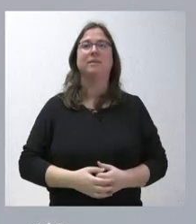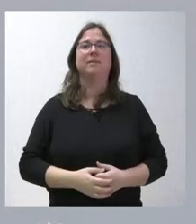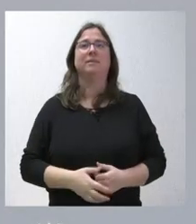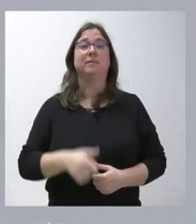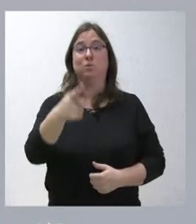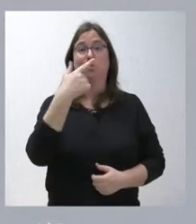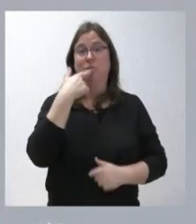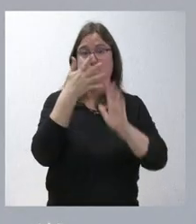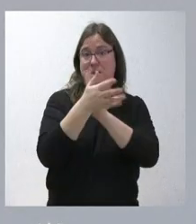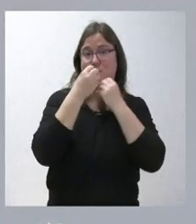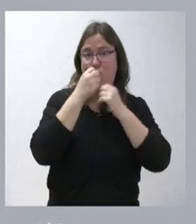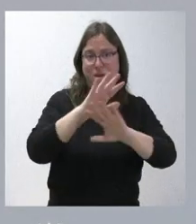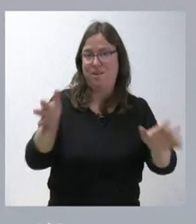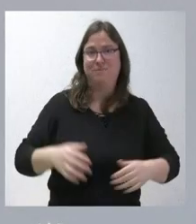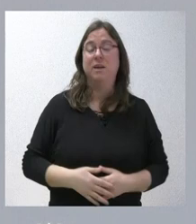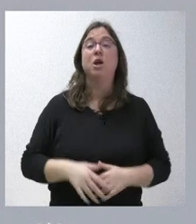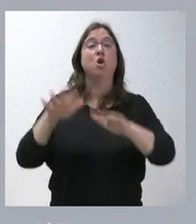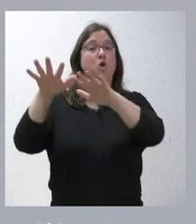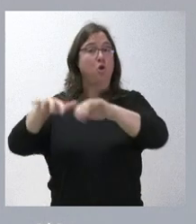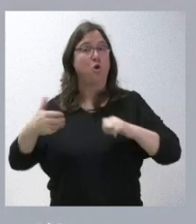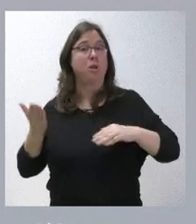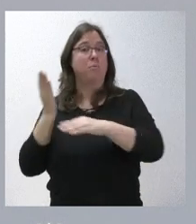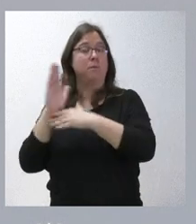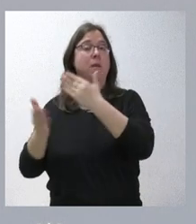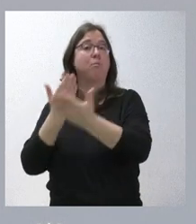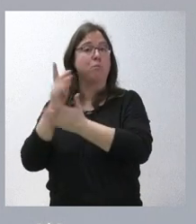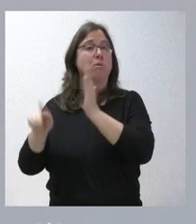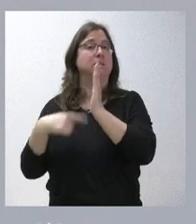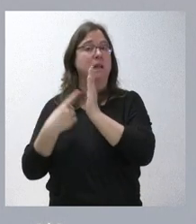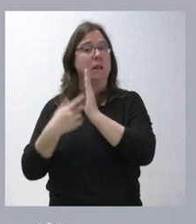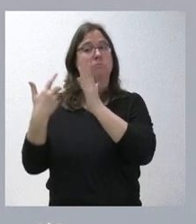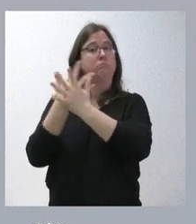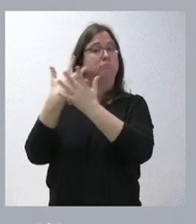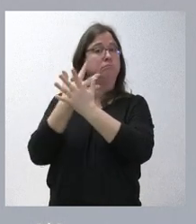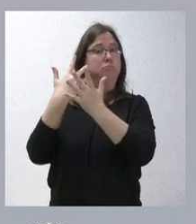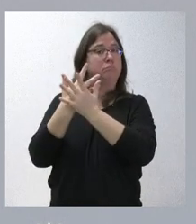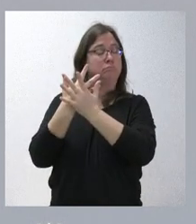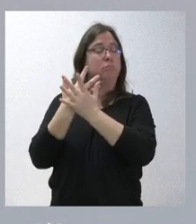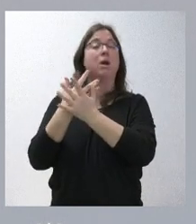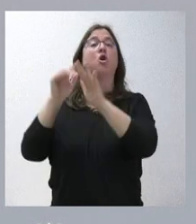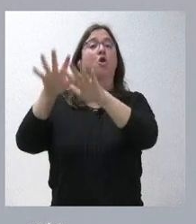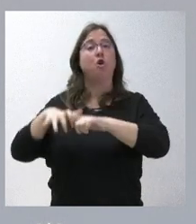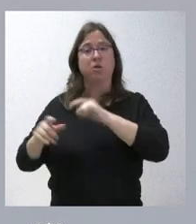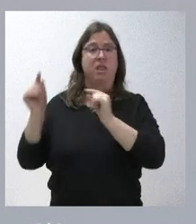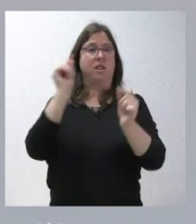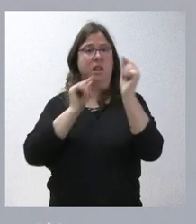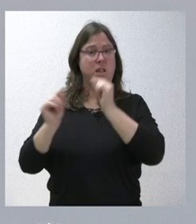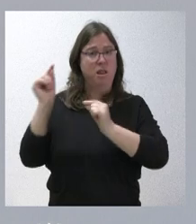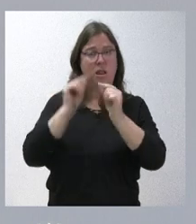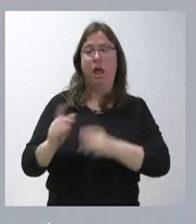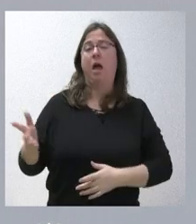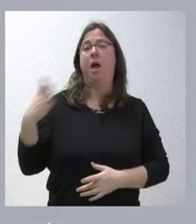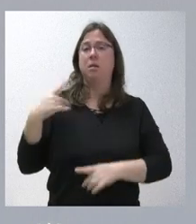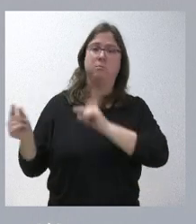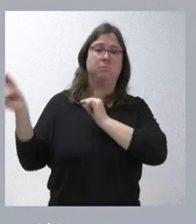está diciendo muy bien las Cortes presentan una proposición de ley dieron sus explicaciones las Cortes debatieron ayer una